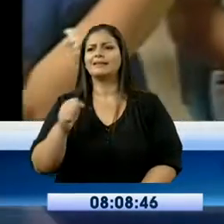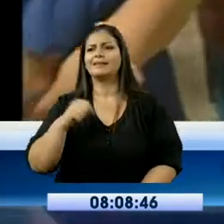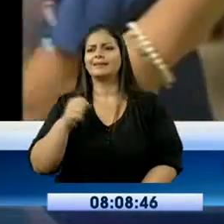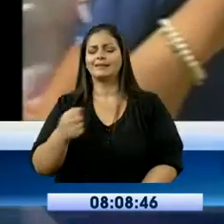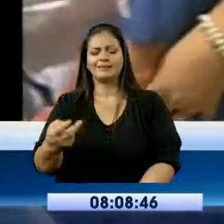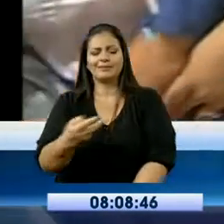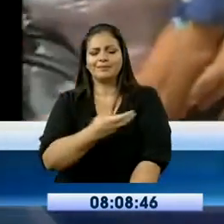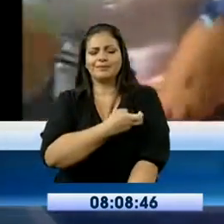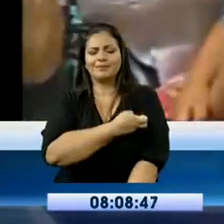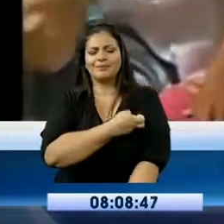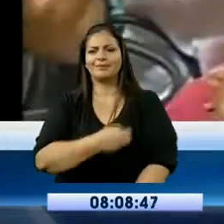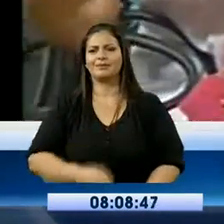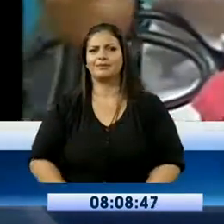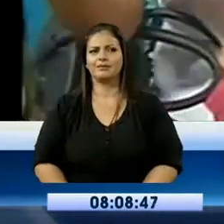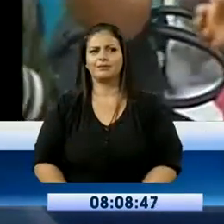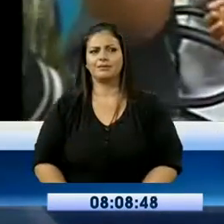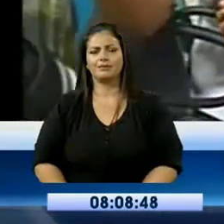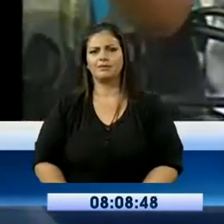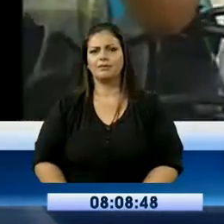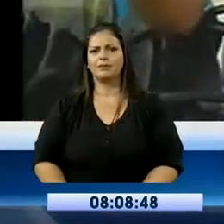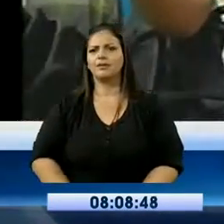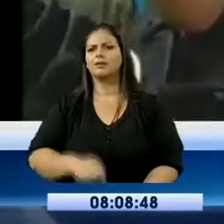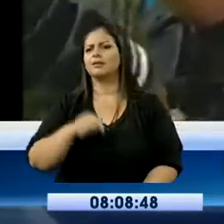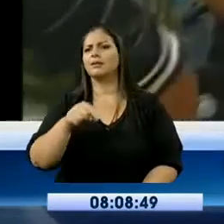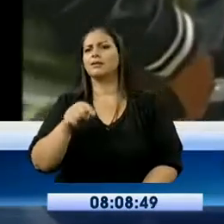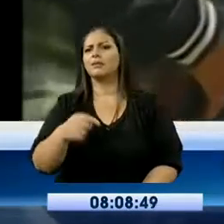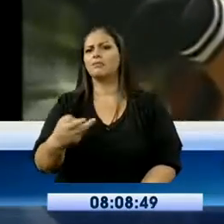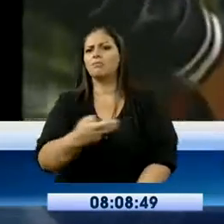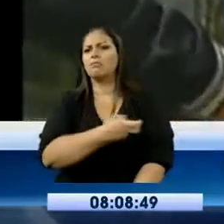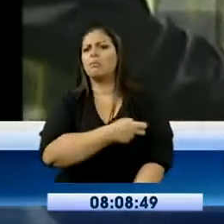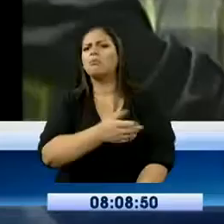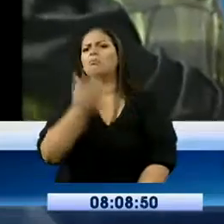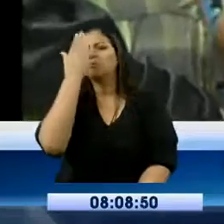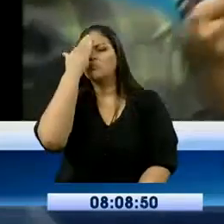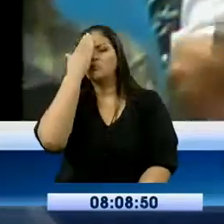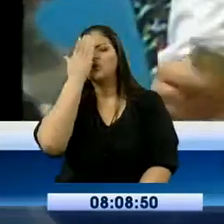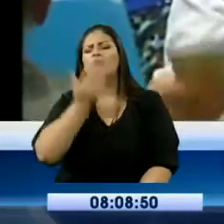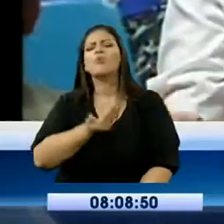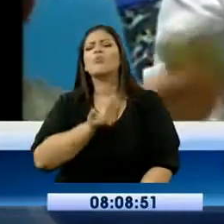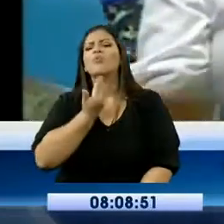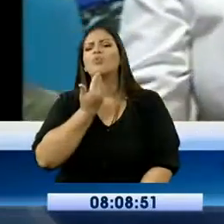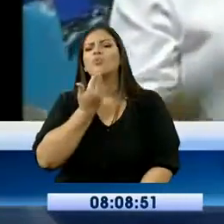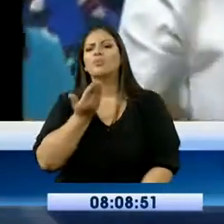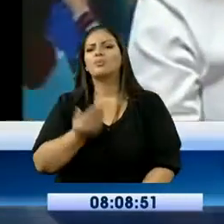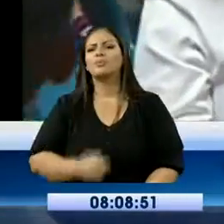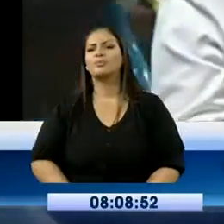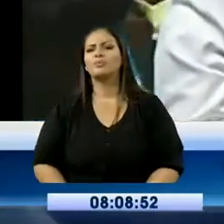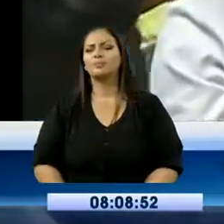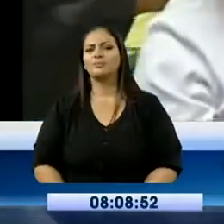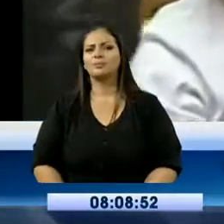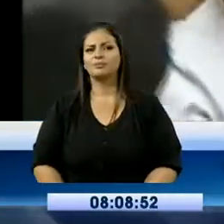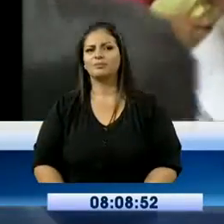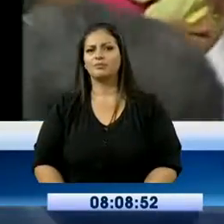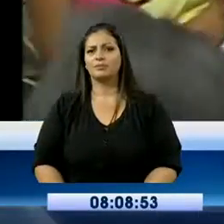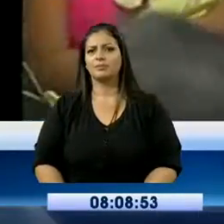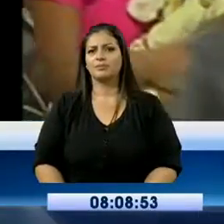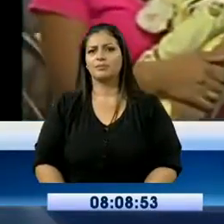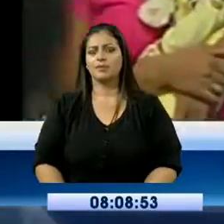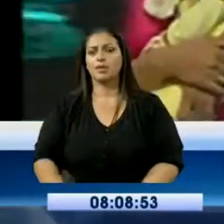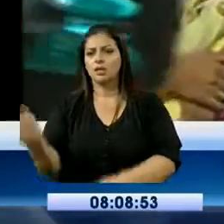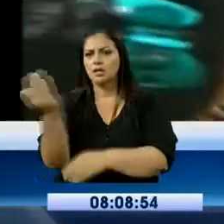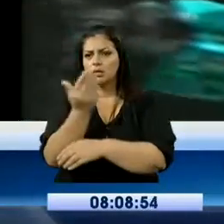¿Cómo se enteró que en este lugar y en otros centros de salud que están aplicando vacunas contra la influenza? Por medio de la televisión